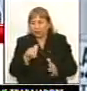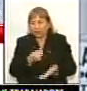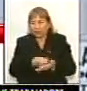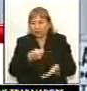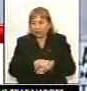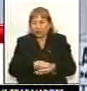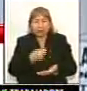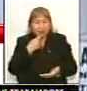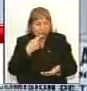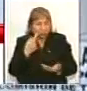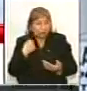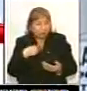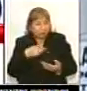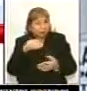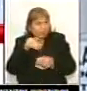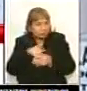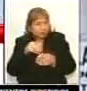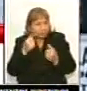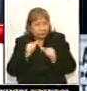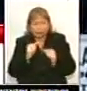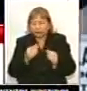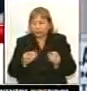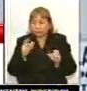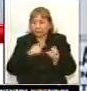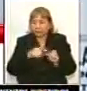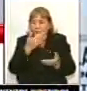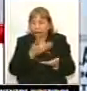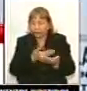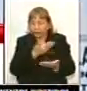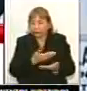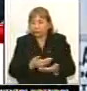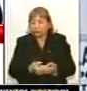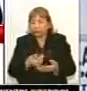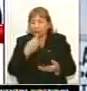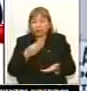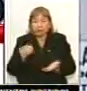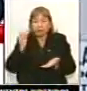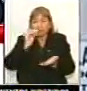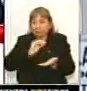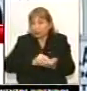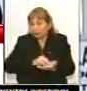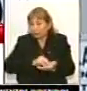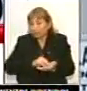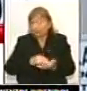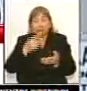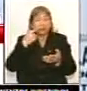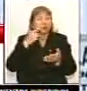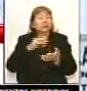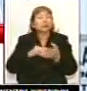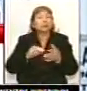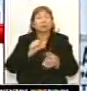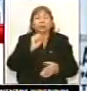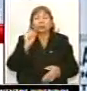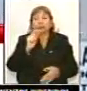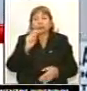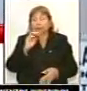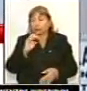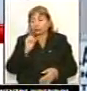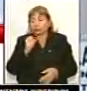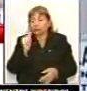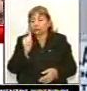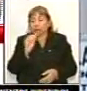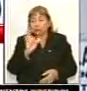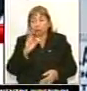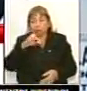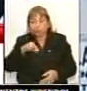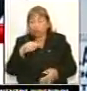Entonces yo creo que hay que conocer un poquito más a profundidad. Me sumo a la propuesta de que venga, se invite al ministro y además también se invite al superintendente de AFPs